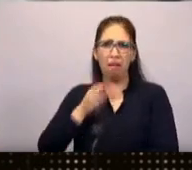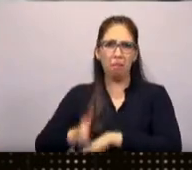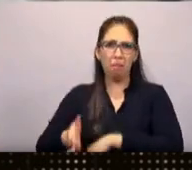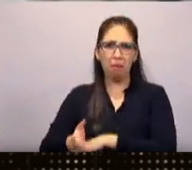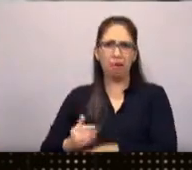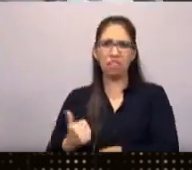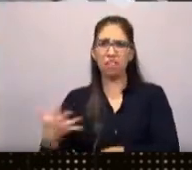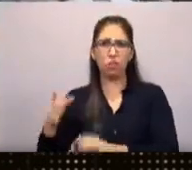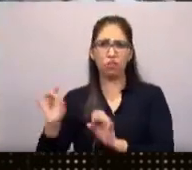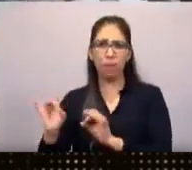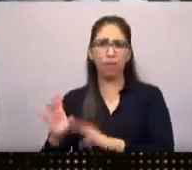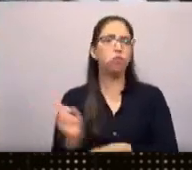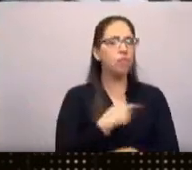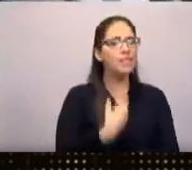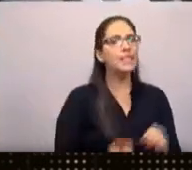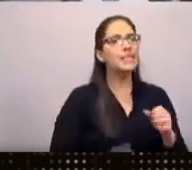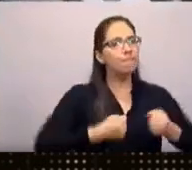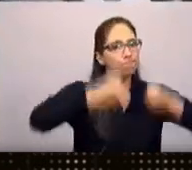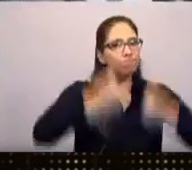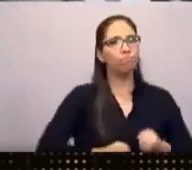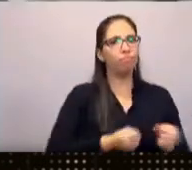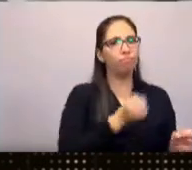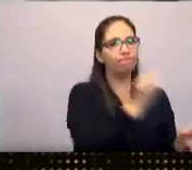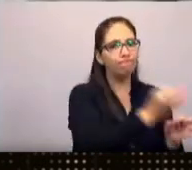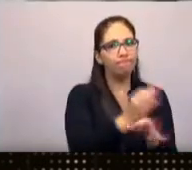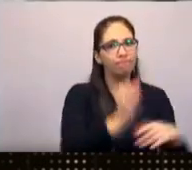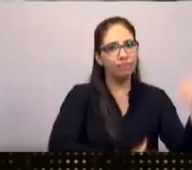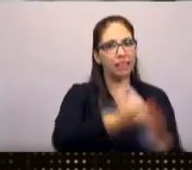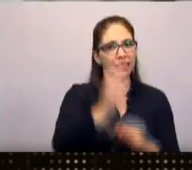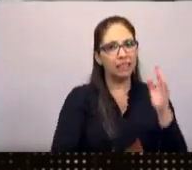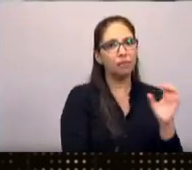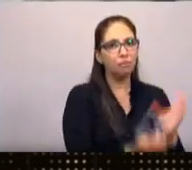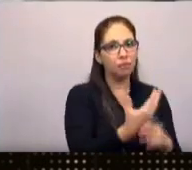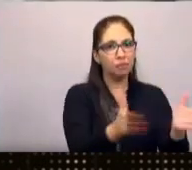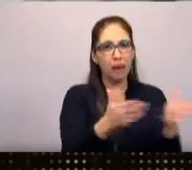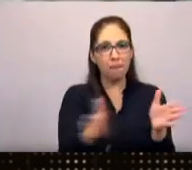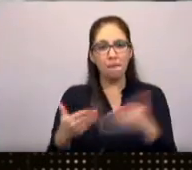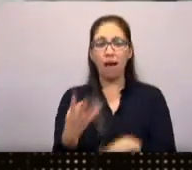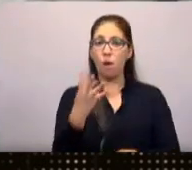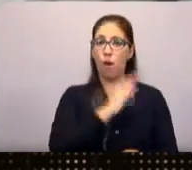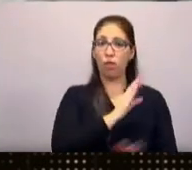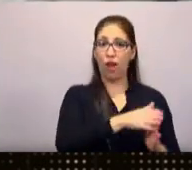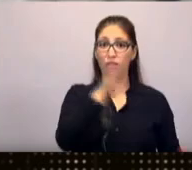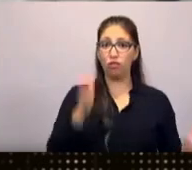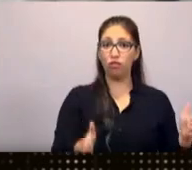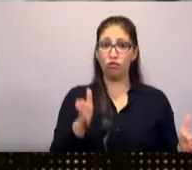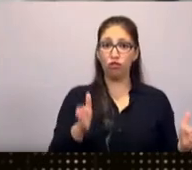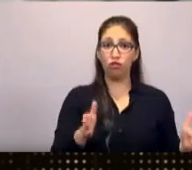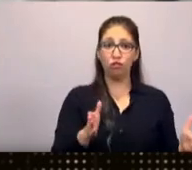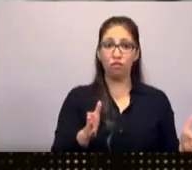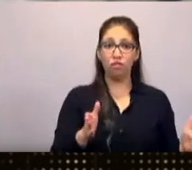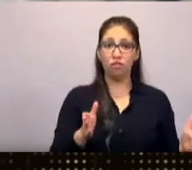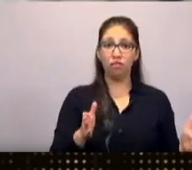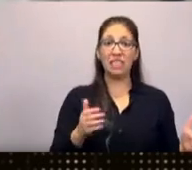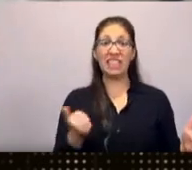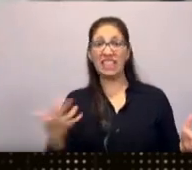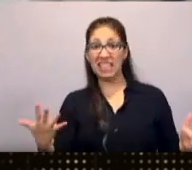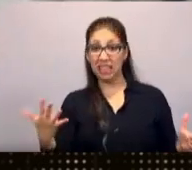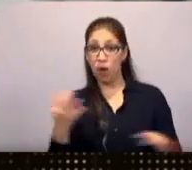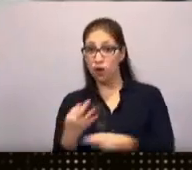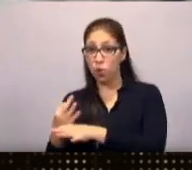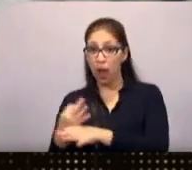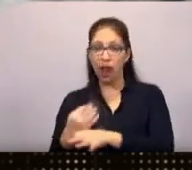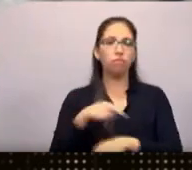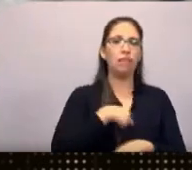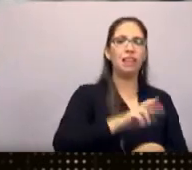que construir escuelas la más que podamos bueno en los primeros 4 años de gestión triplicamos esas 65